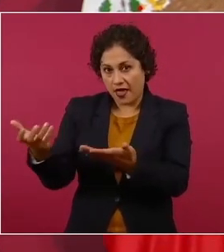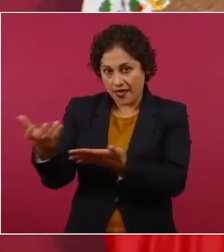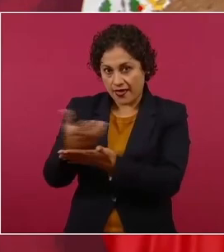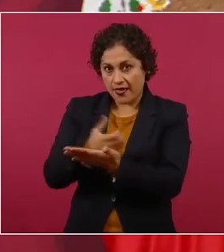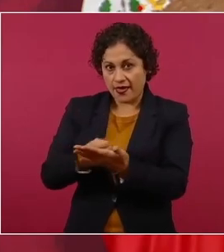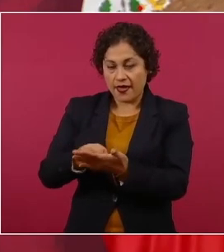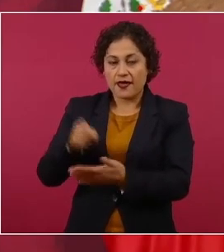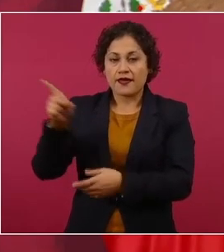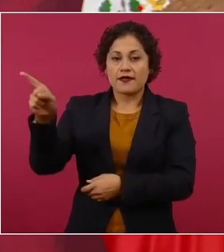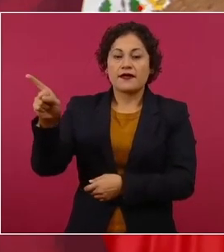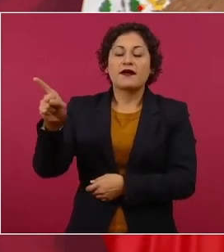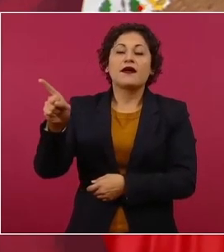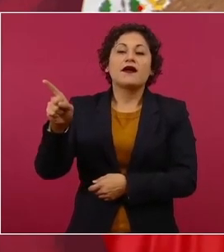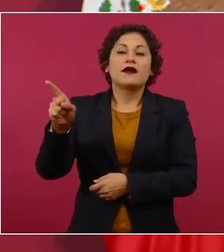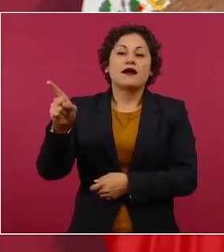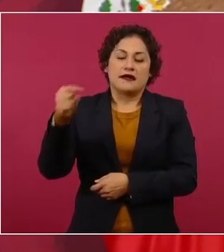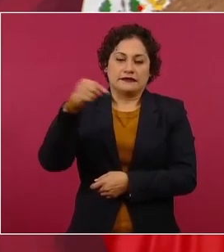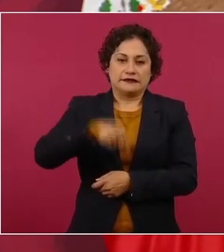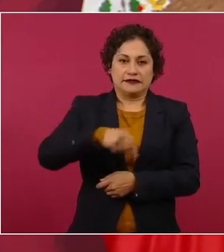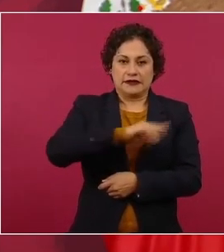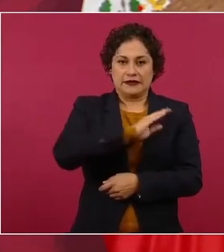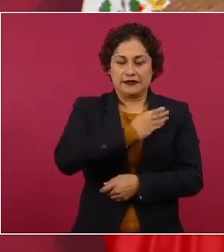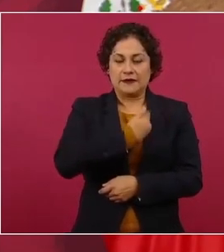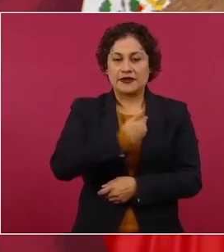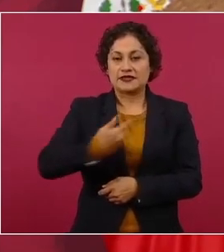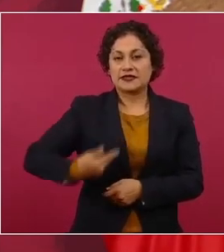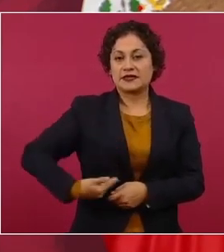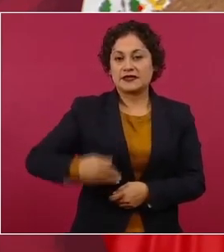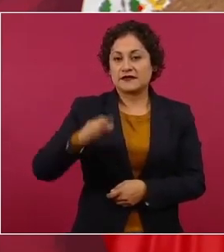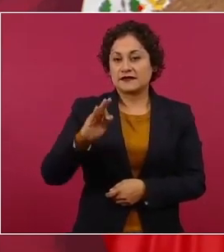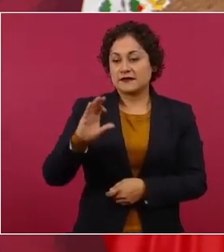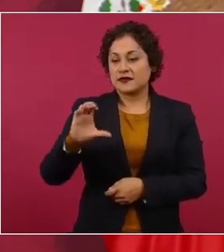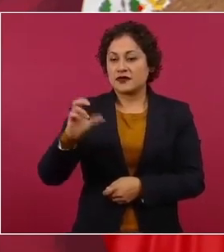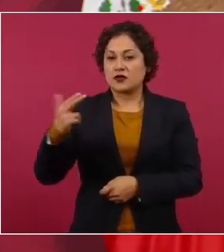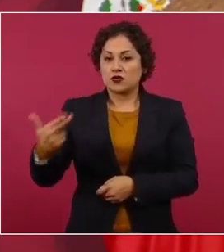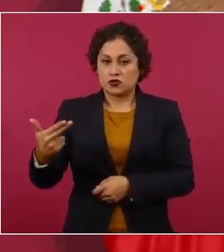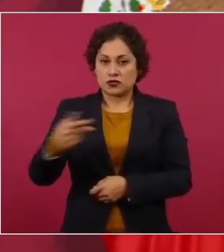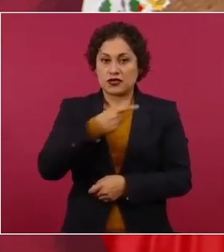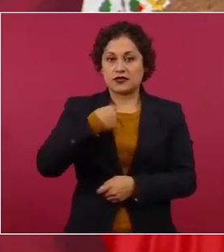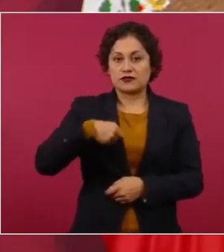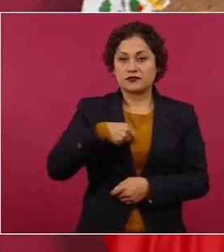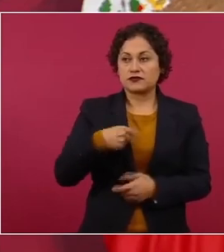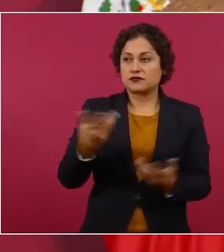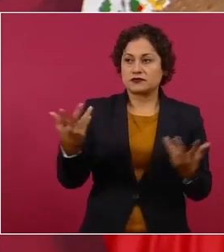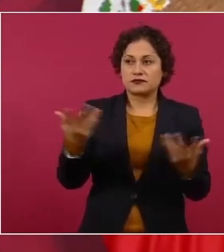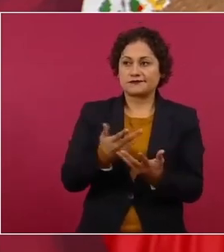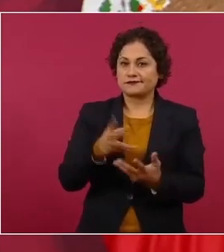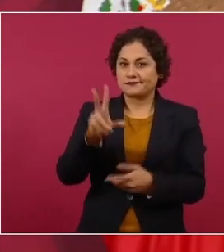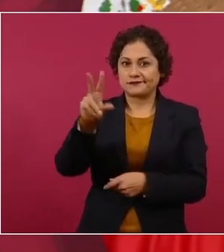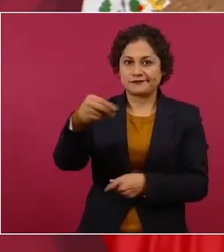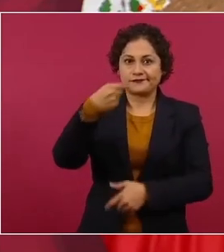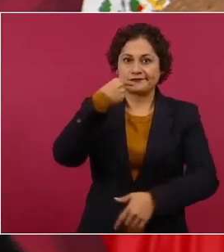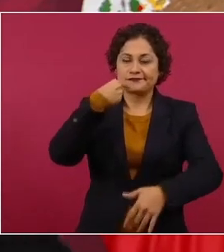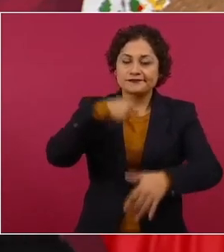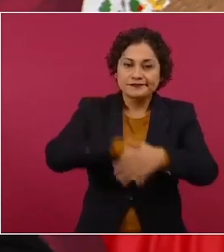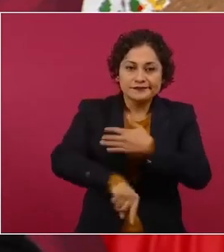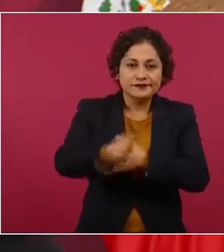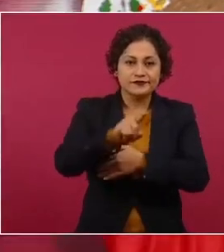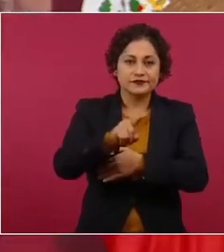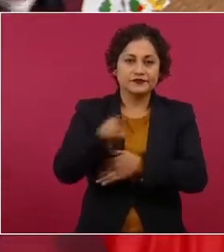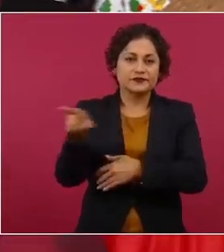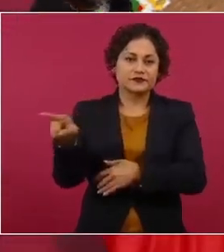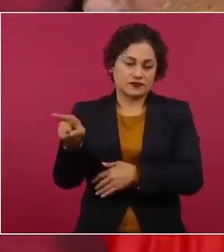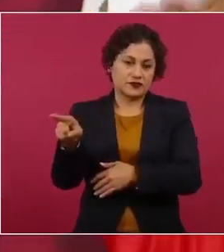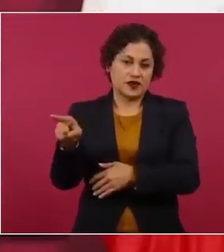al presidente Peña Nieto, y nosotros nos oponemos porque presentamos una denuncia de que habían